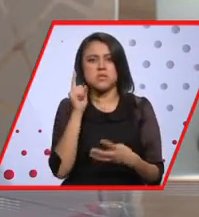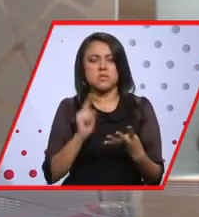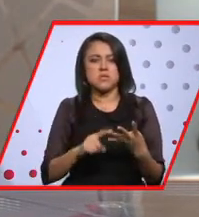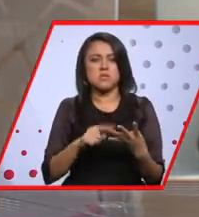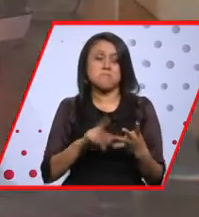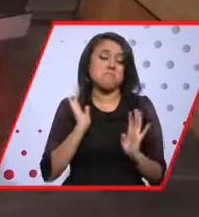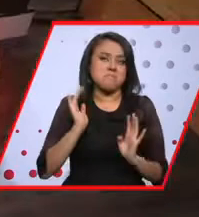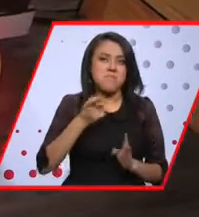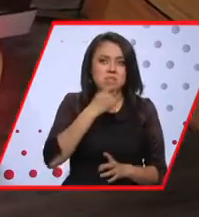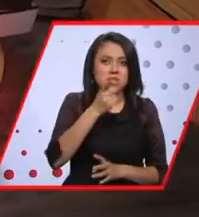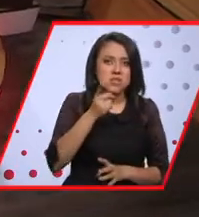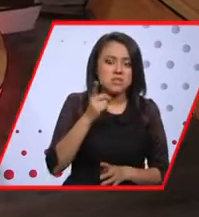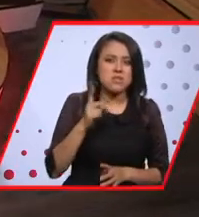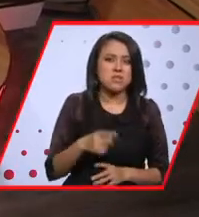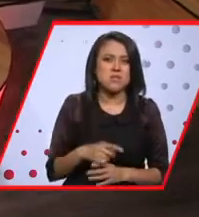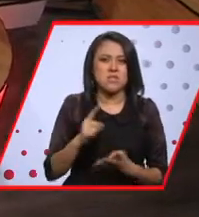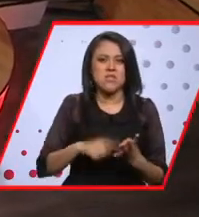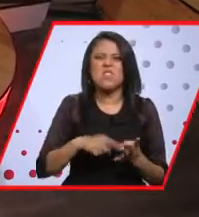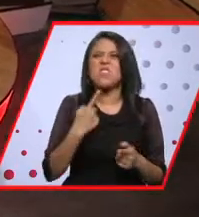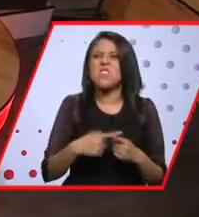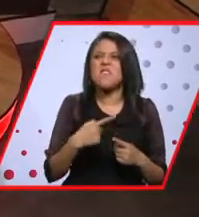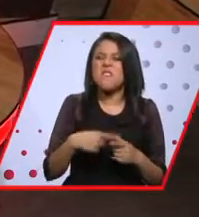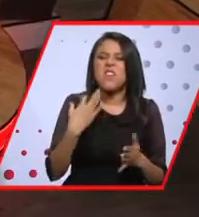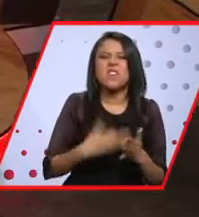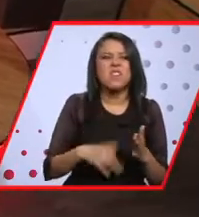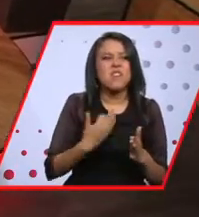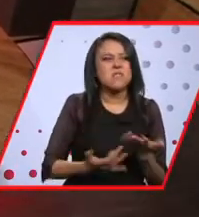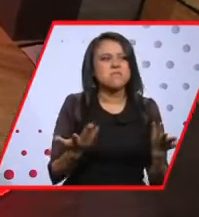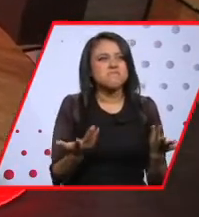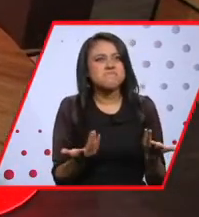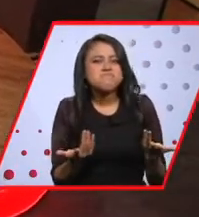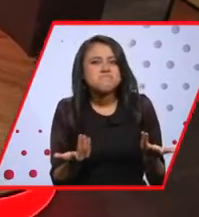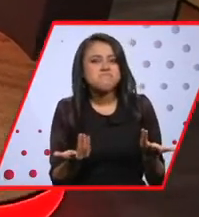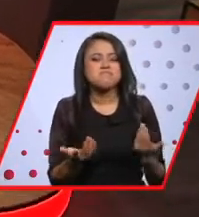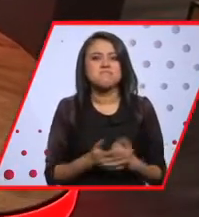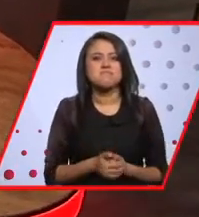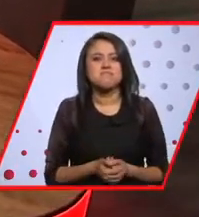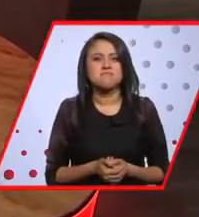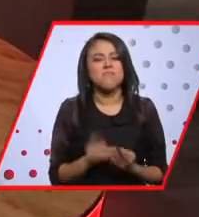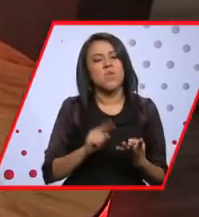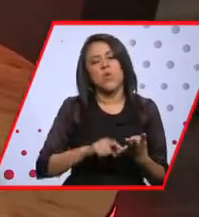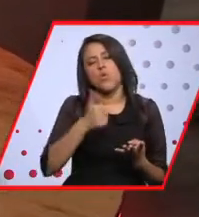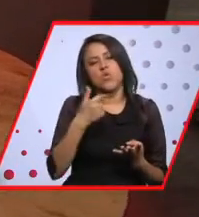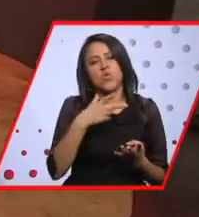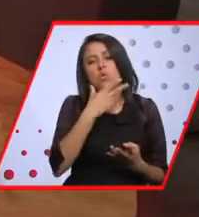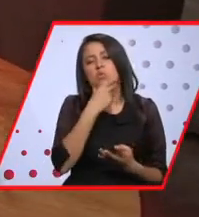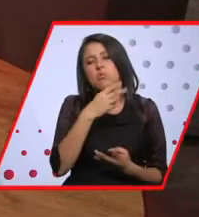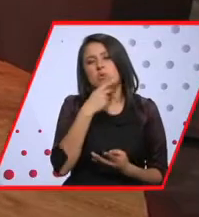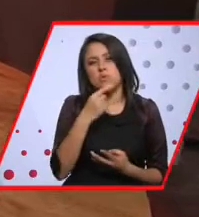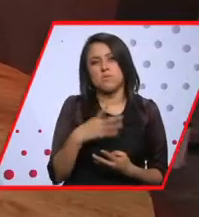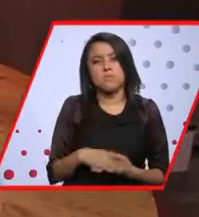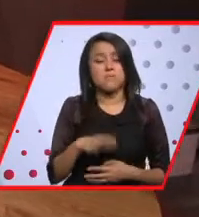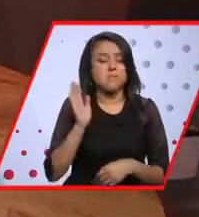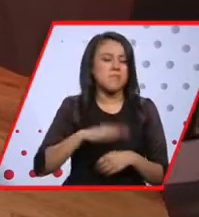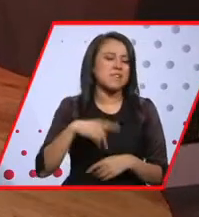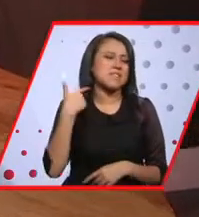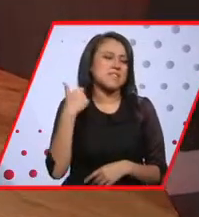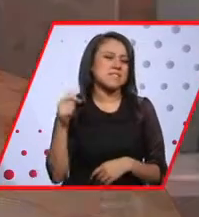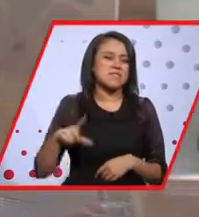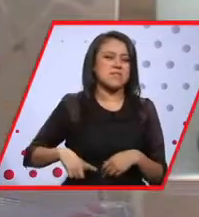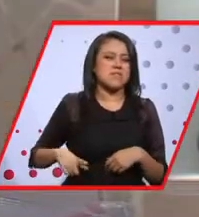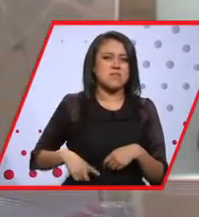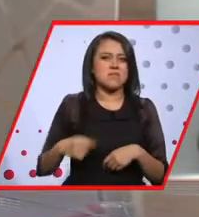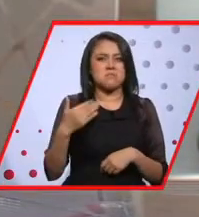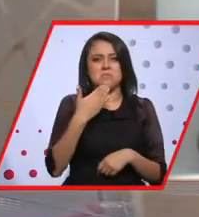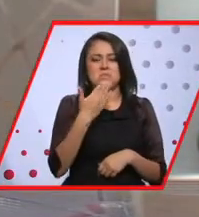Texas. No, juntar el cuarteto para el dominó va a estar rudo. Me falta otro. No se apure, hay varios exgobernadores que andan por